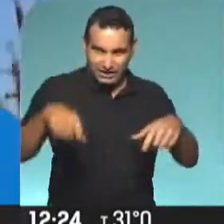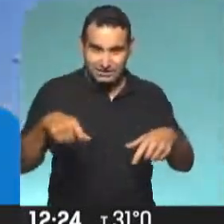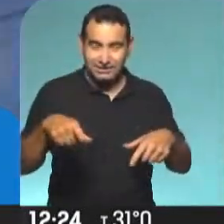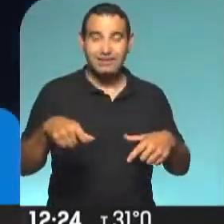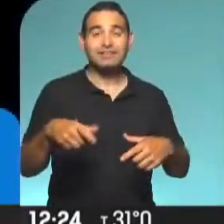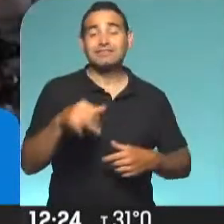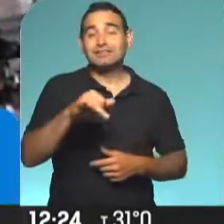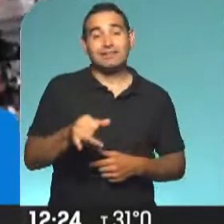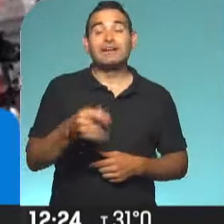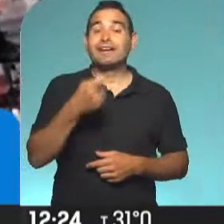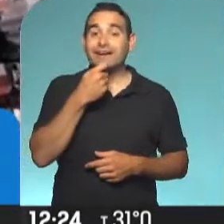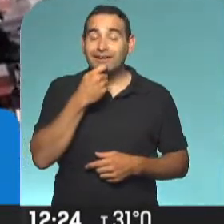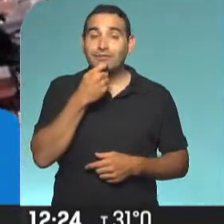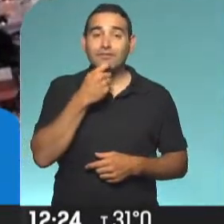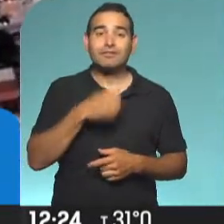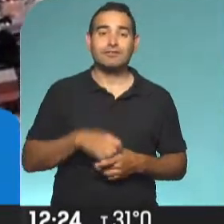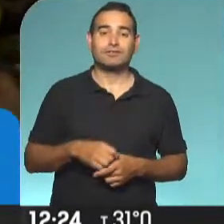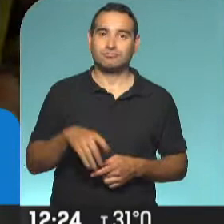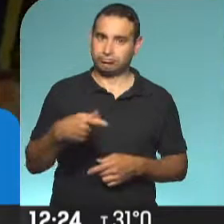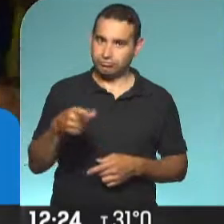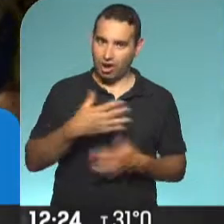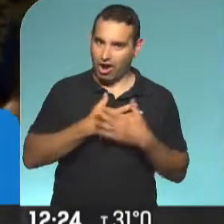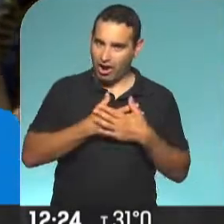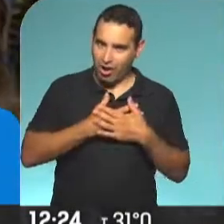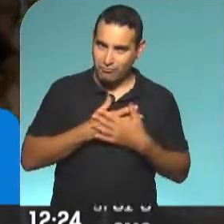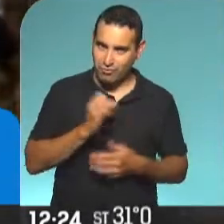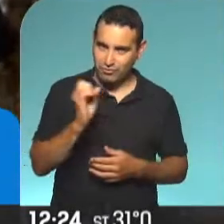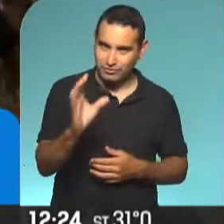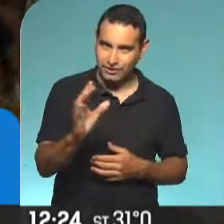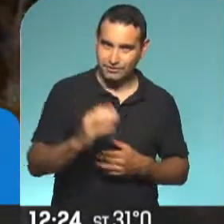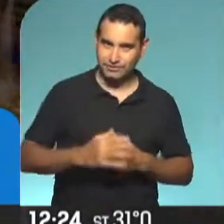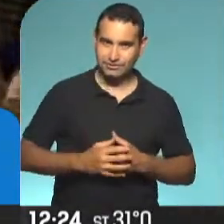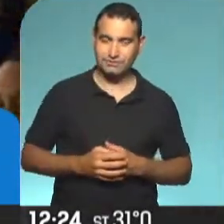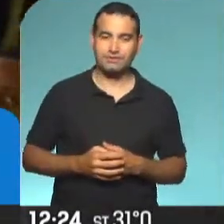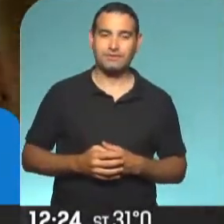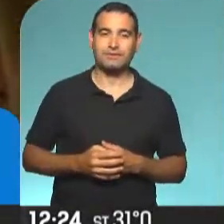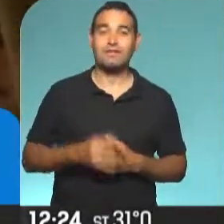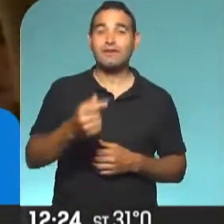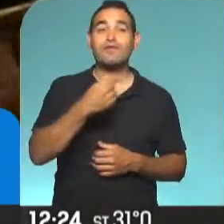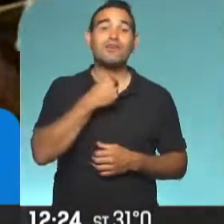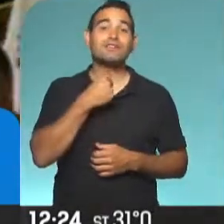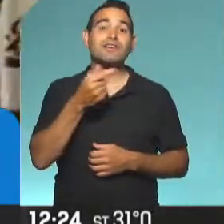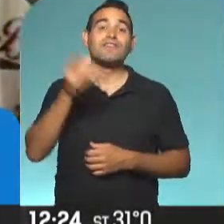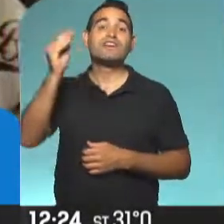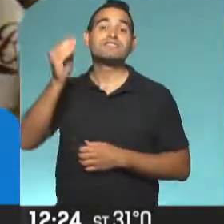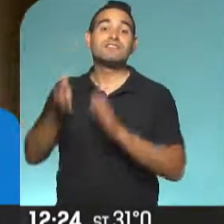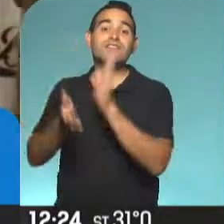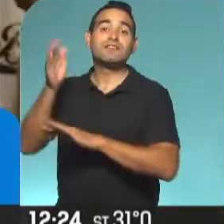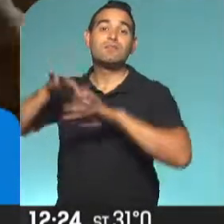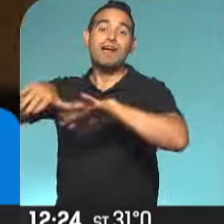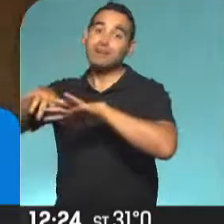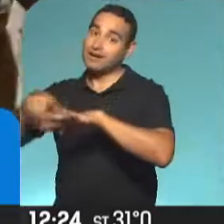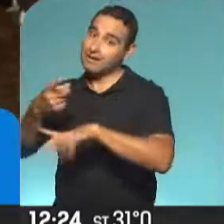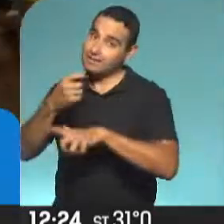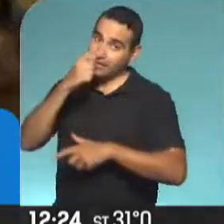te tenés que hisopar. ¿Qué pasa si te querés ir? Eso es amor por la camiseta. Pará. ¿Y si te querés ir a una playa en Brasil, no te tenés que hisopar? Te